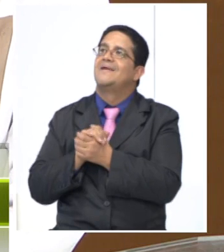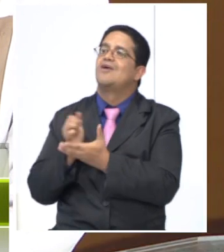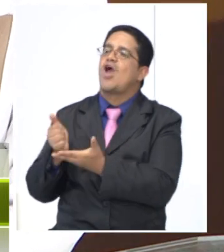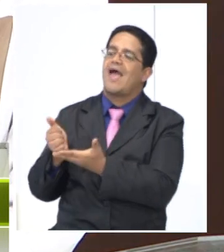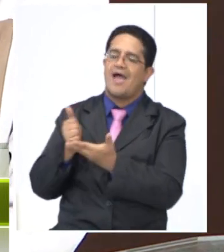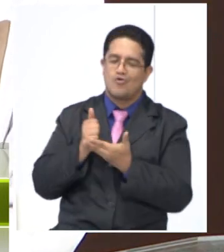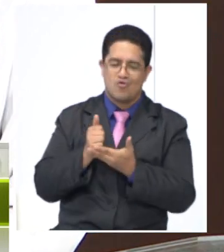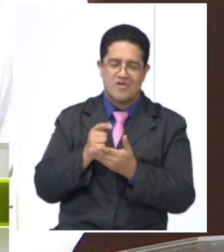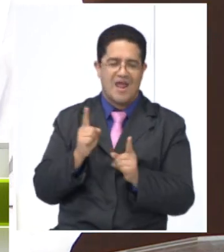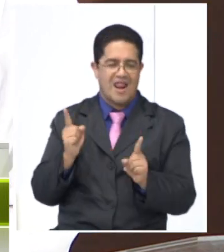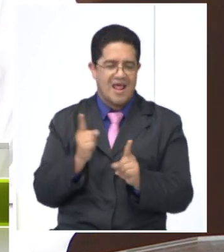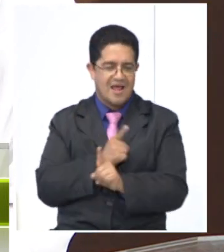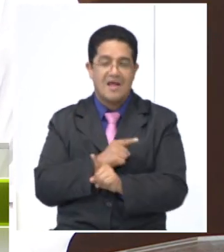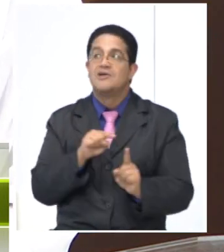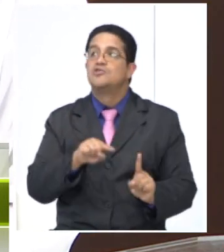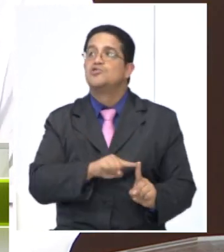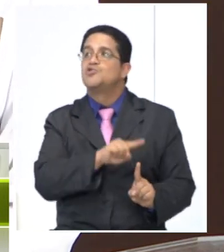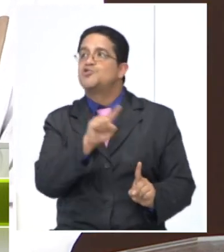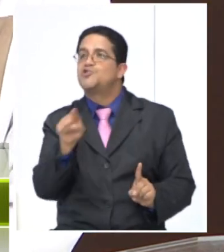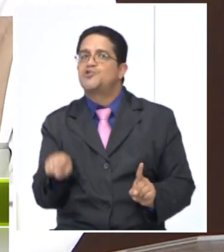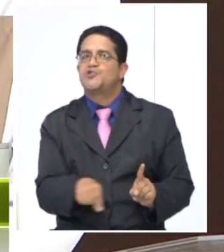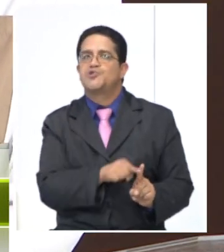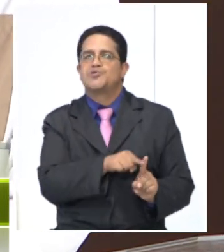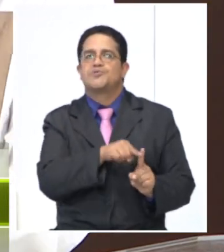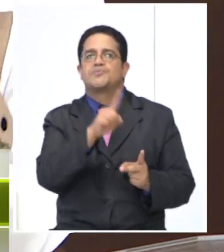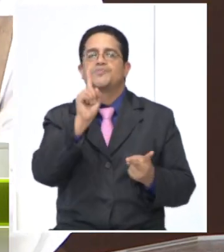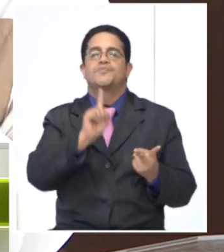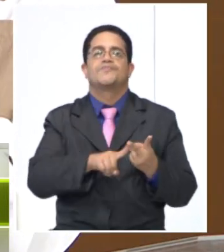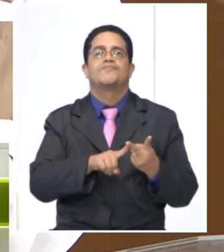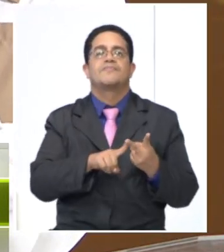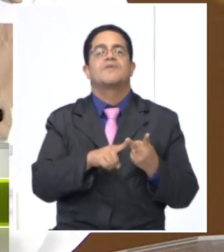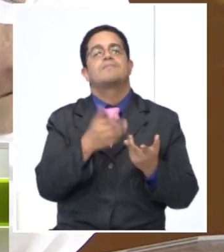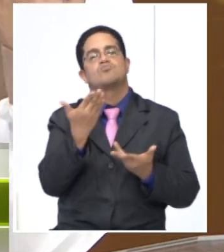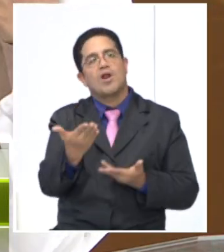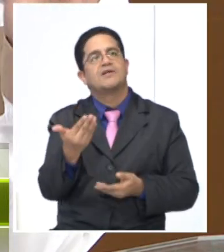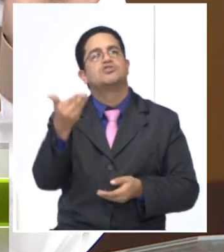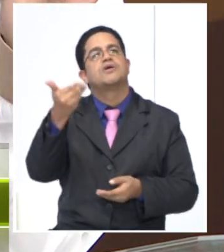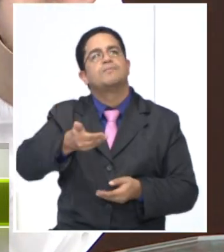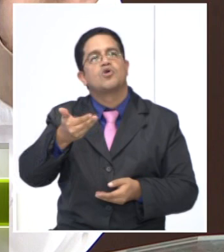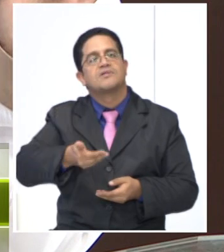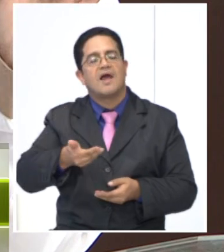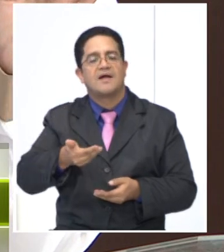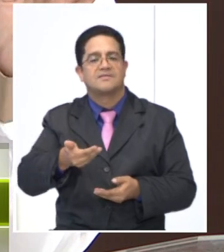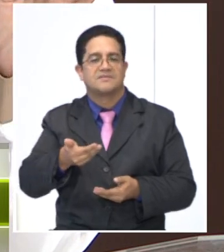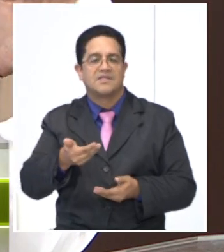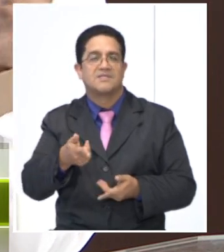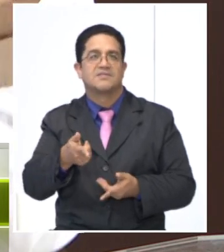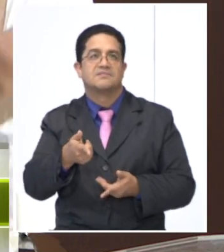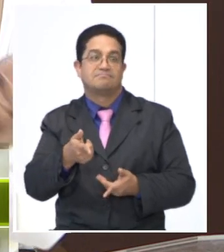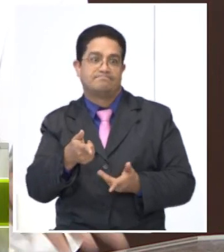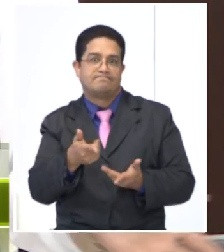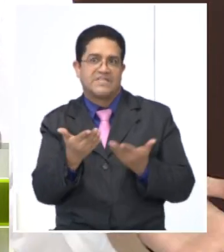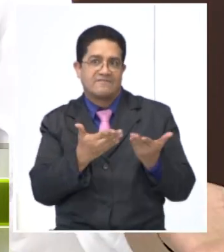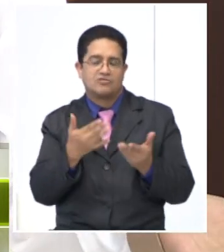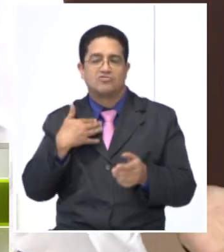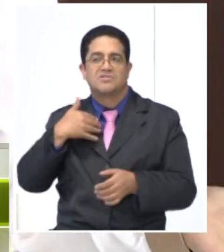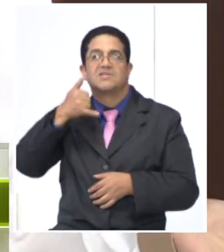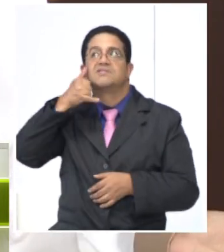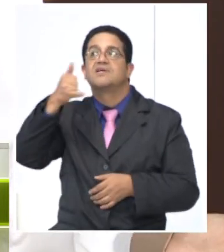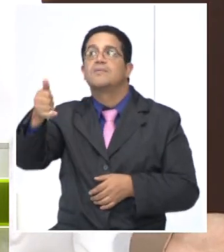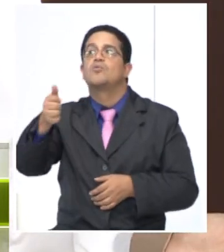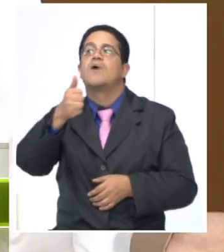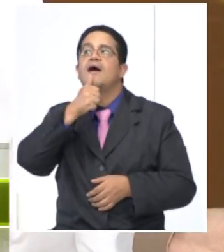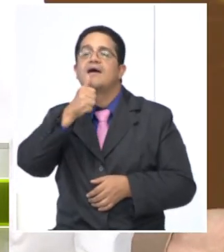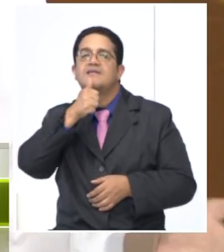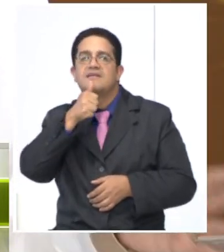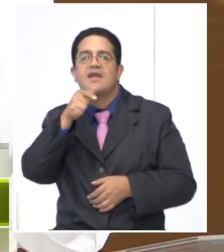cambiar el caucho, pero sabemos que tiene sus responsabilidades y sus actividades. Y por eso es importante, por ejemplo, yo tengo contratado un servicio y llamo directamente al servicio que